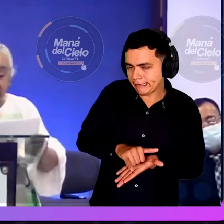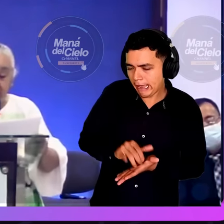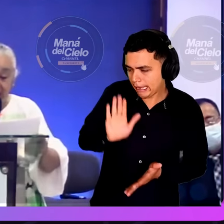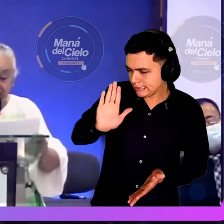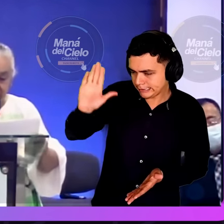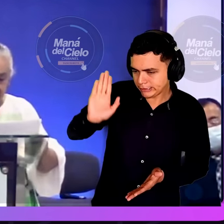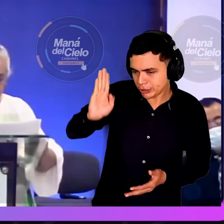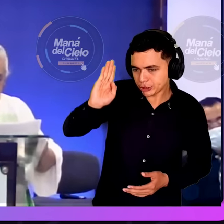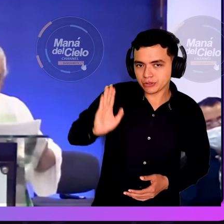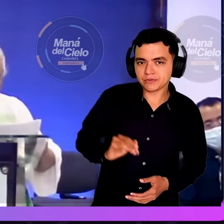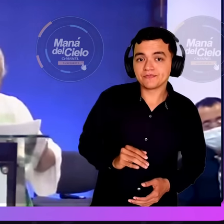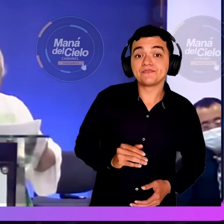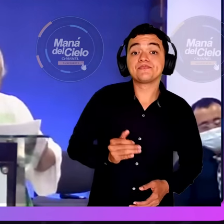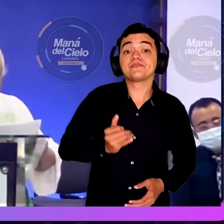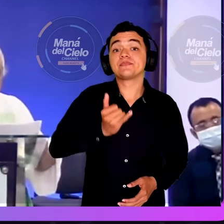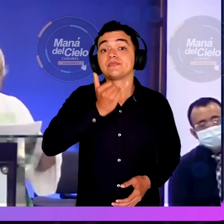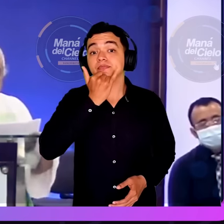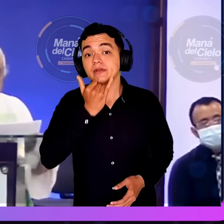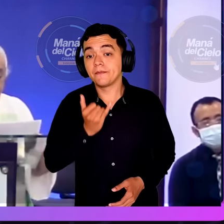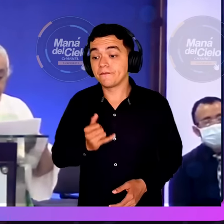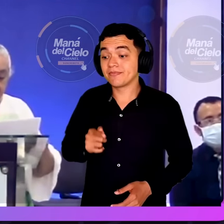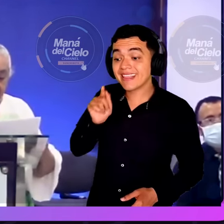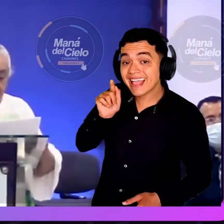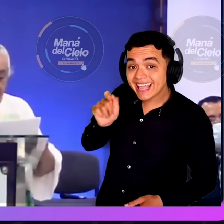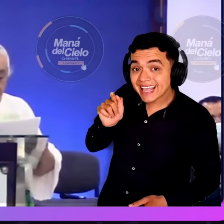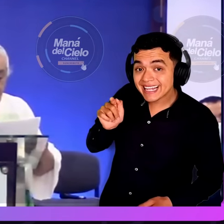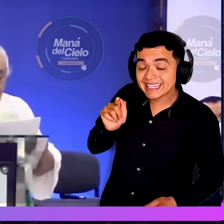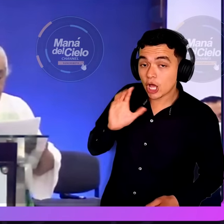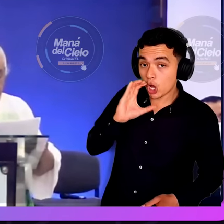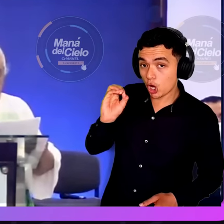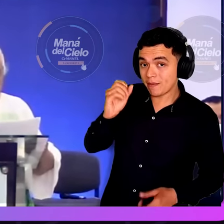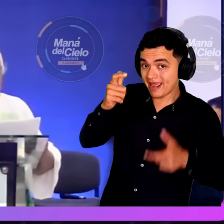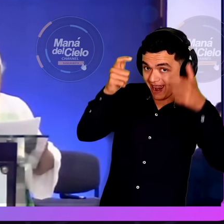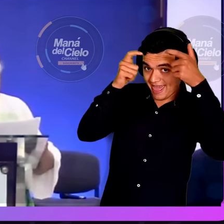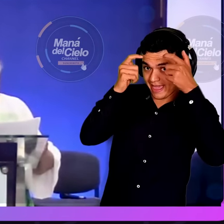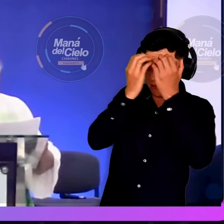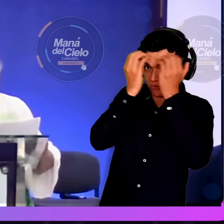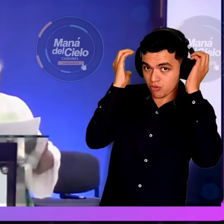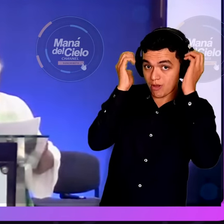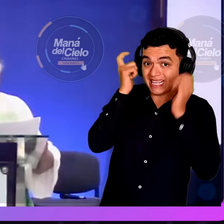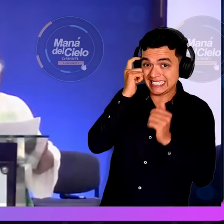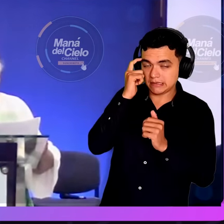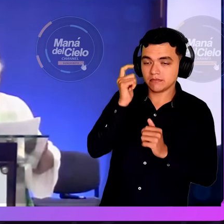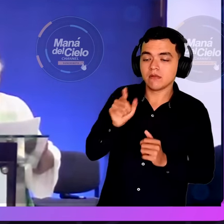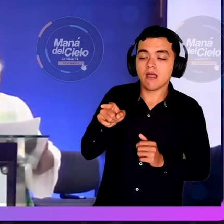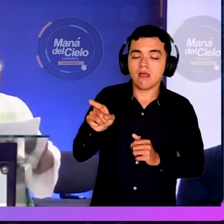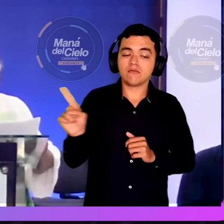llevó hasta el palacio y aquí